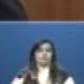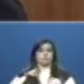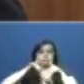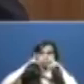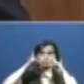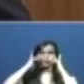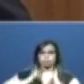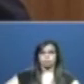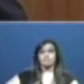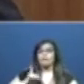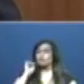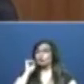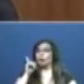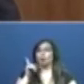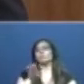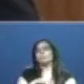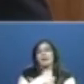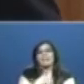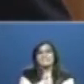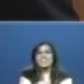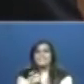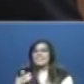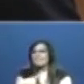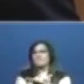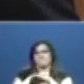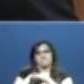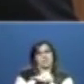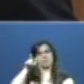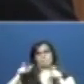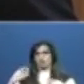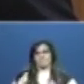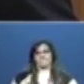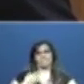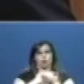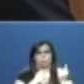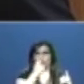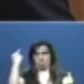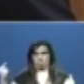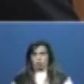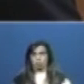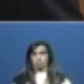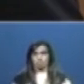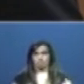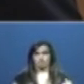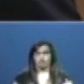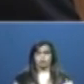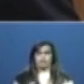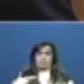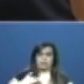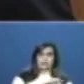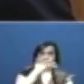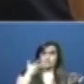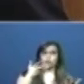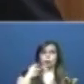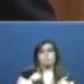dirigidos solo a las necesidades esenciales de sus ciudadanos y teniendo en cuenta para las demás un marco